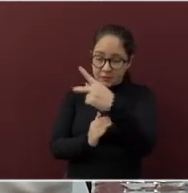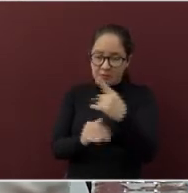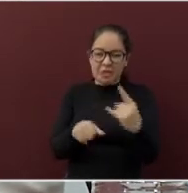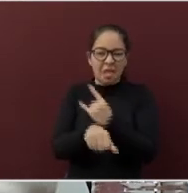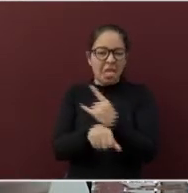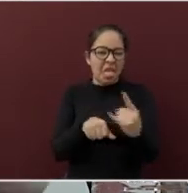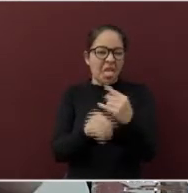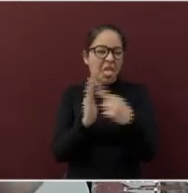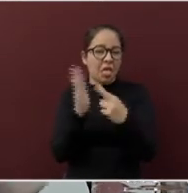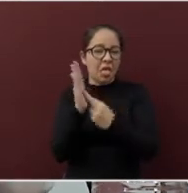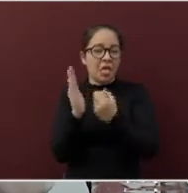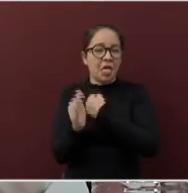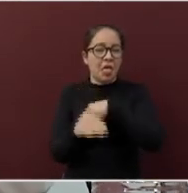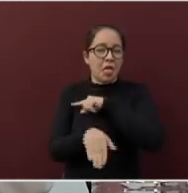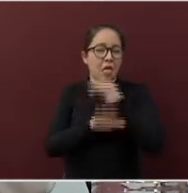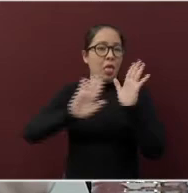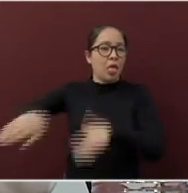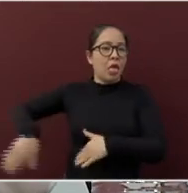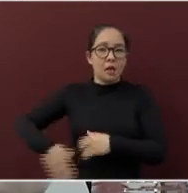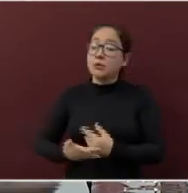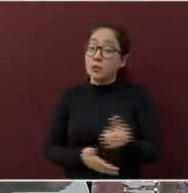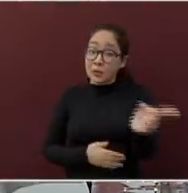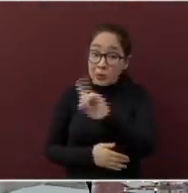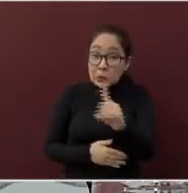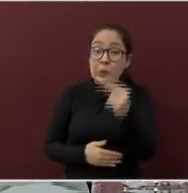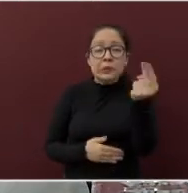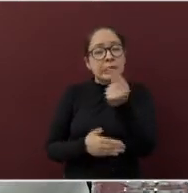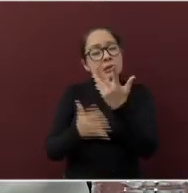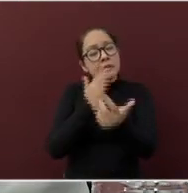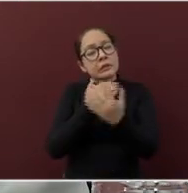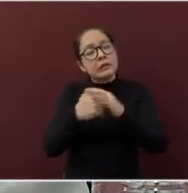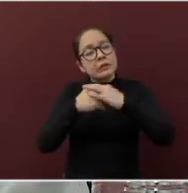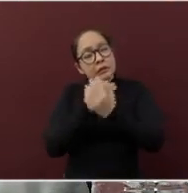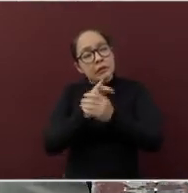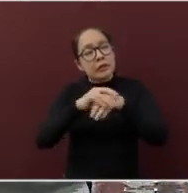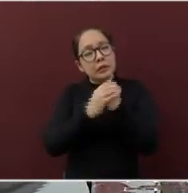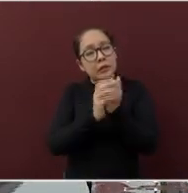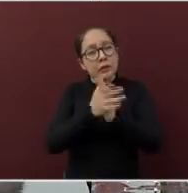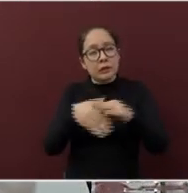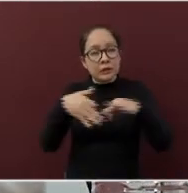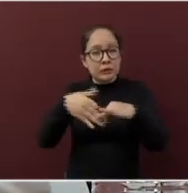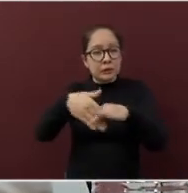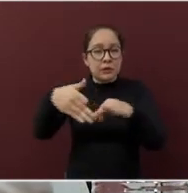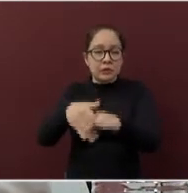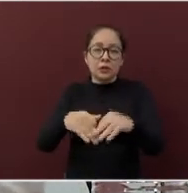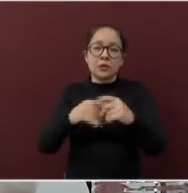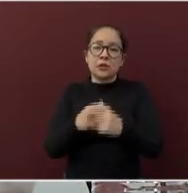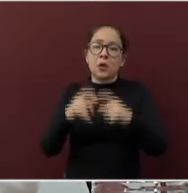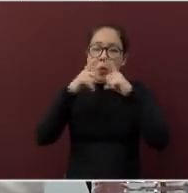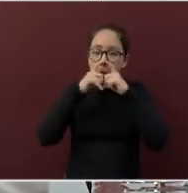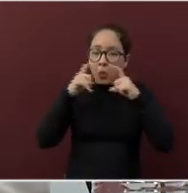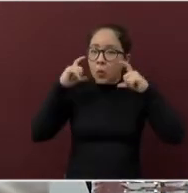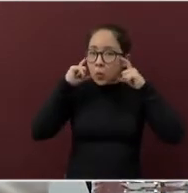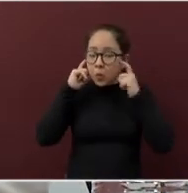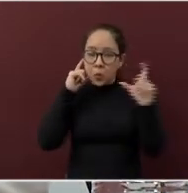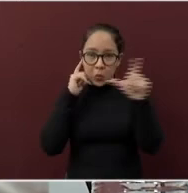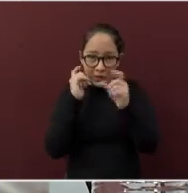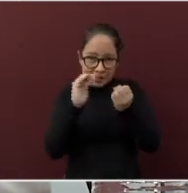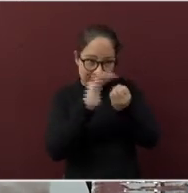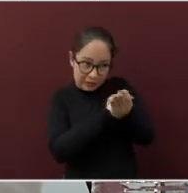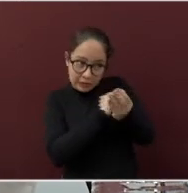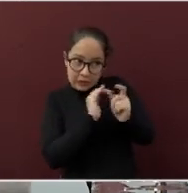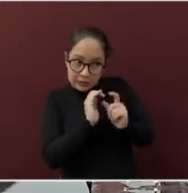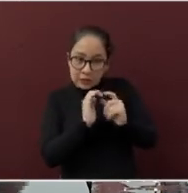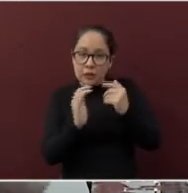continuar con el lavado frecuente de manos la sana distancia el uso del cubrebocas al salir de su casa